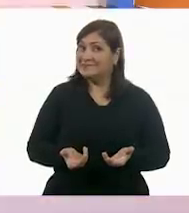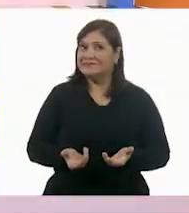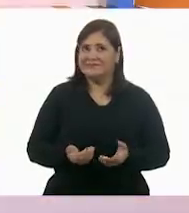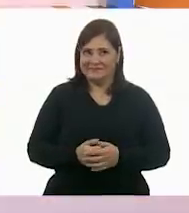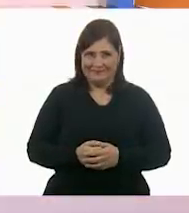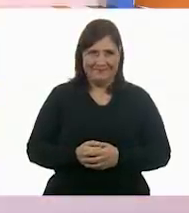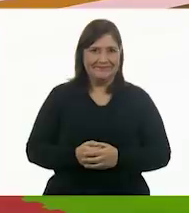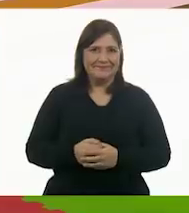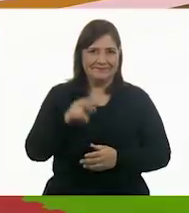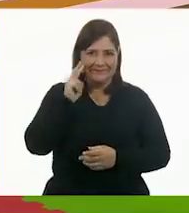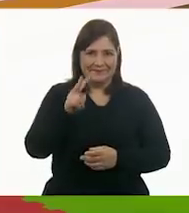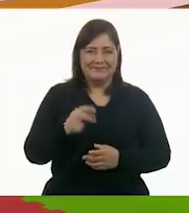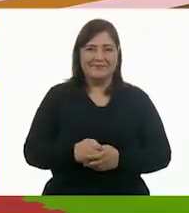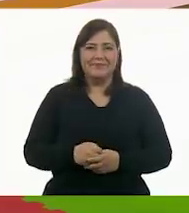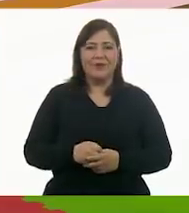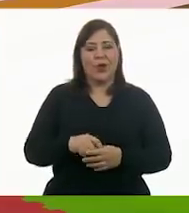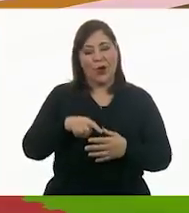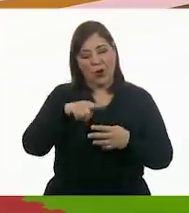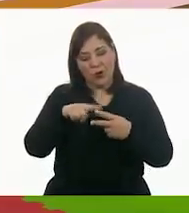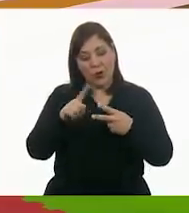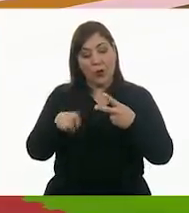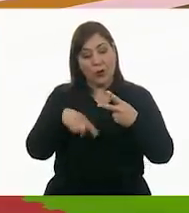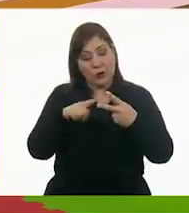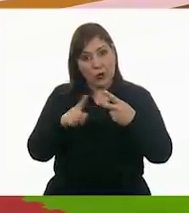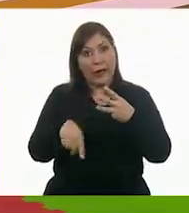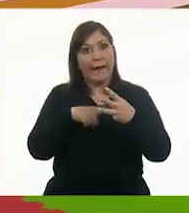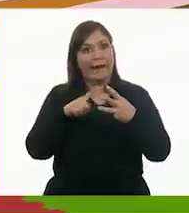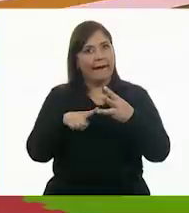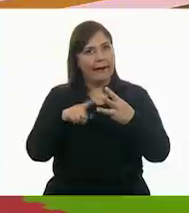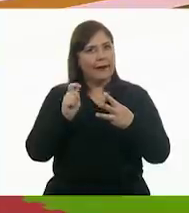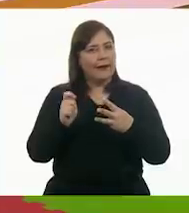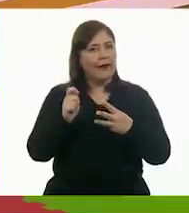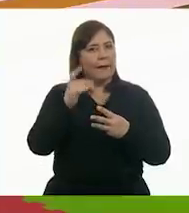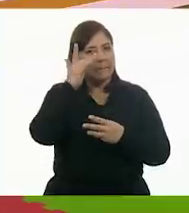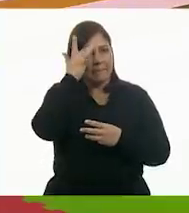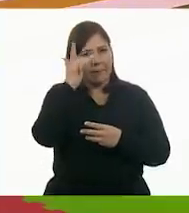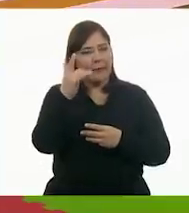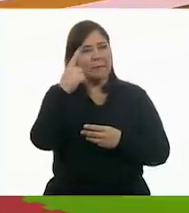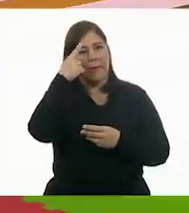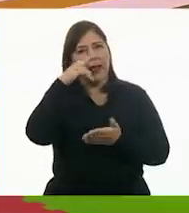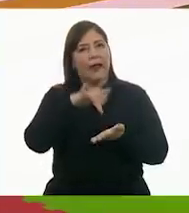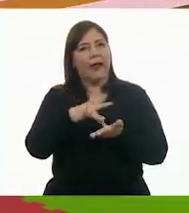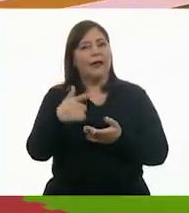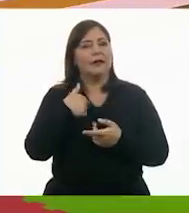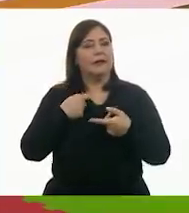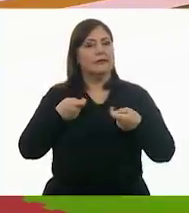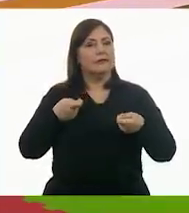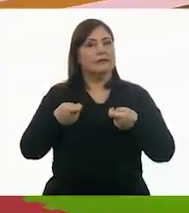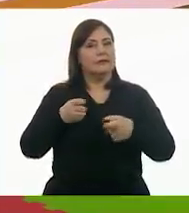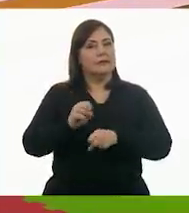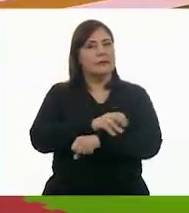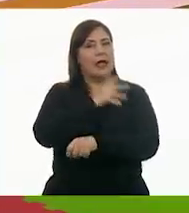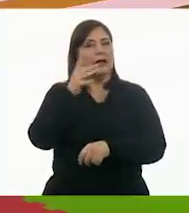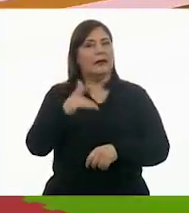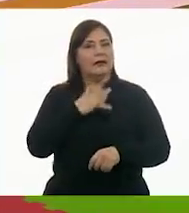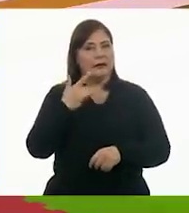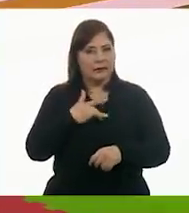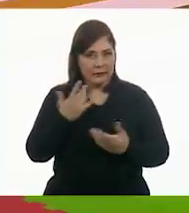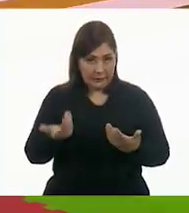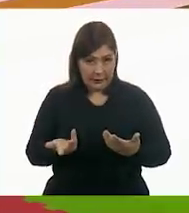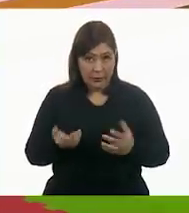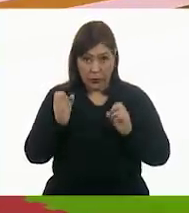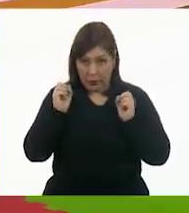¿Ya viste? Otra fórmula mágica que nos sirve para controlar nuestras emociones. ¿Okay?